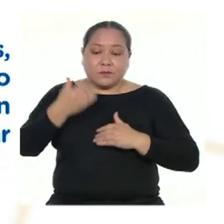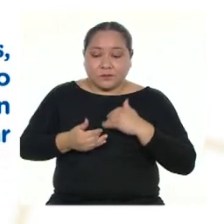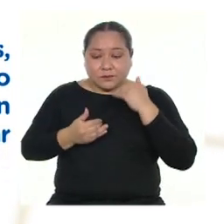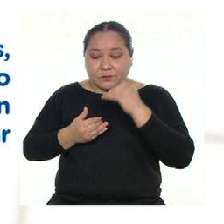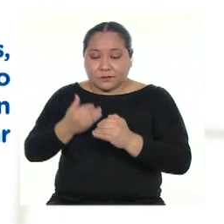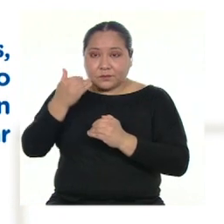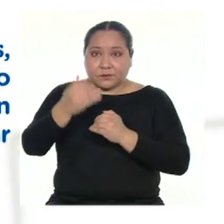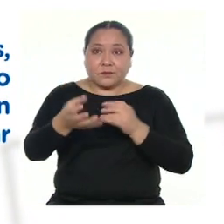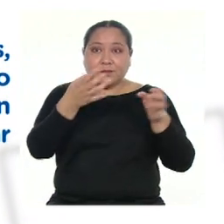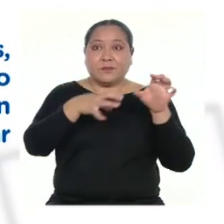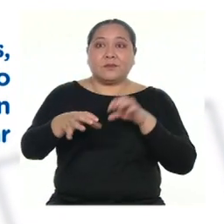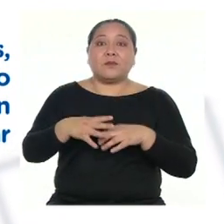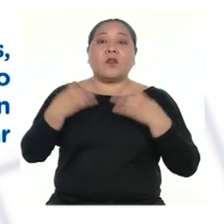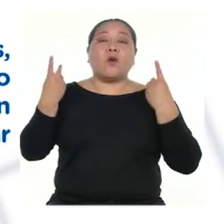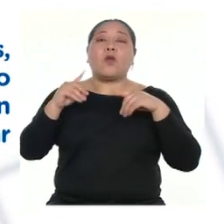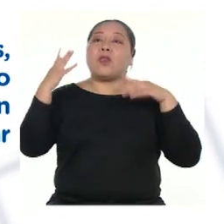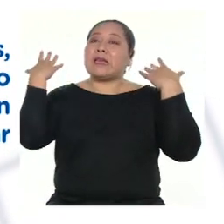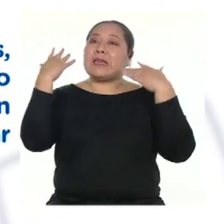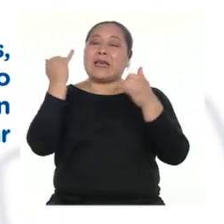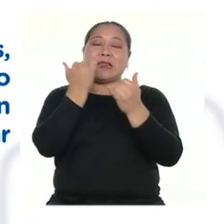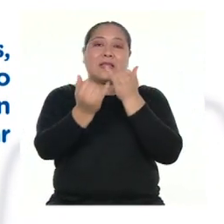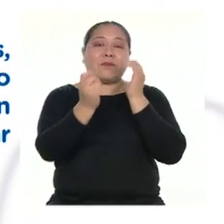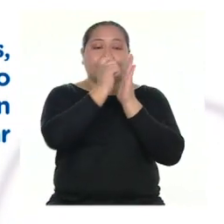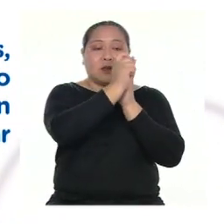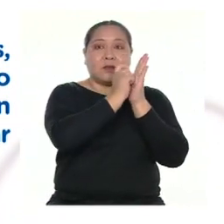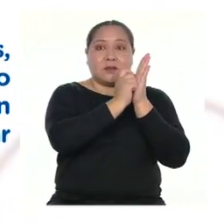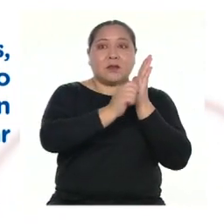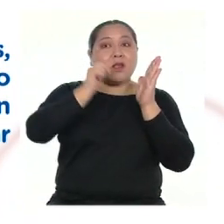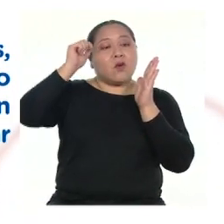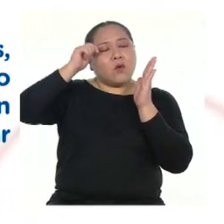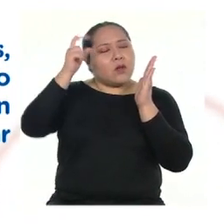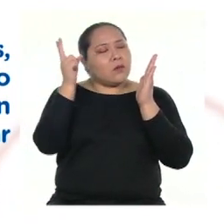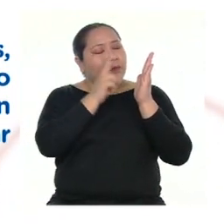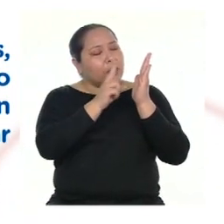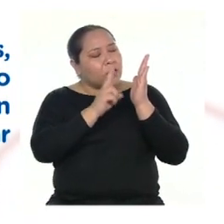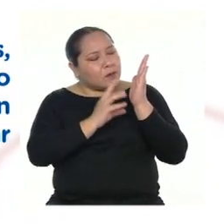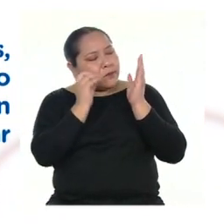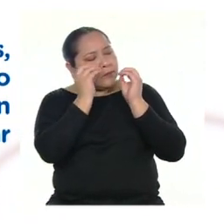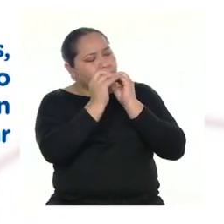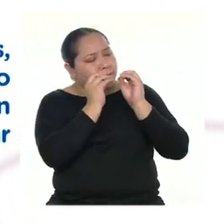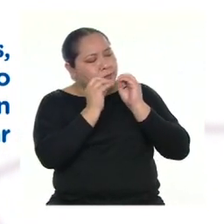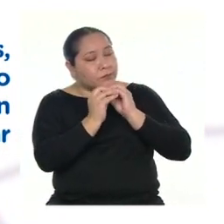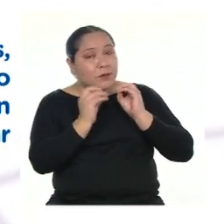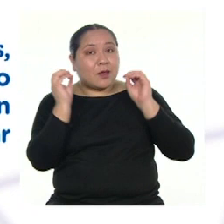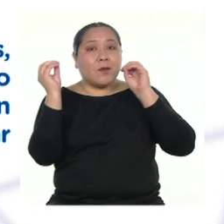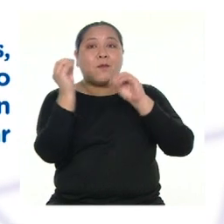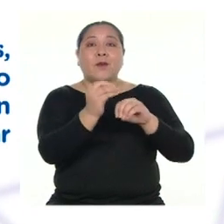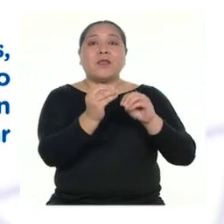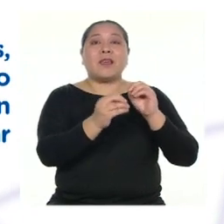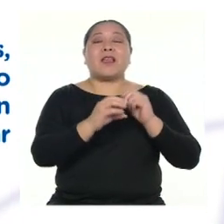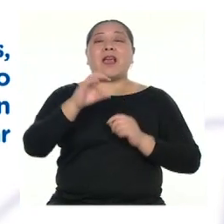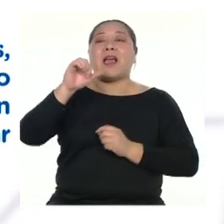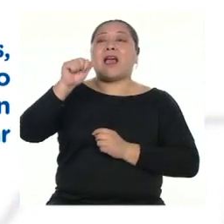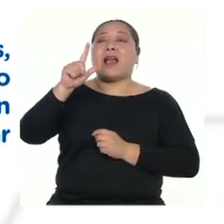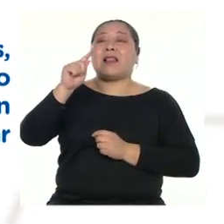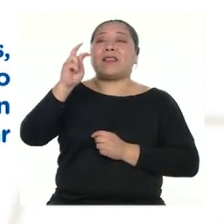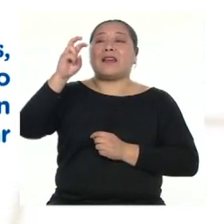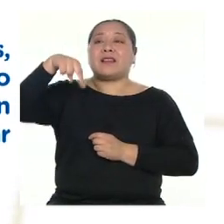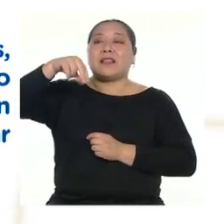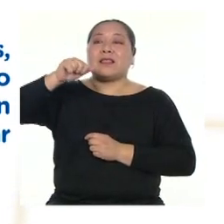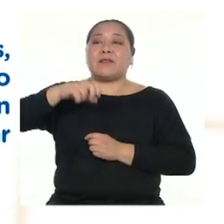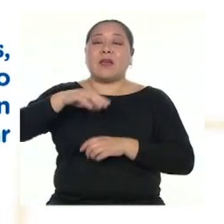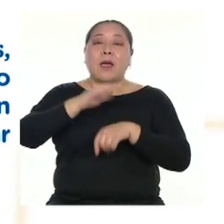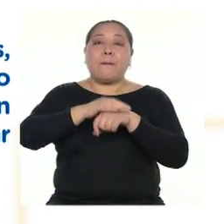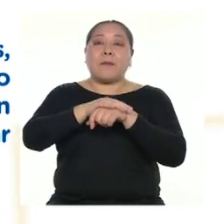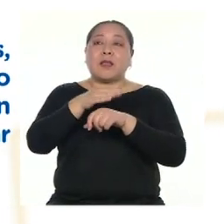seguir. Cuando termines con tu texto, recuerda revisarlo y publicarlo en la sección Alternativas de prevención o